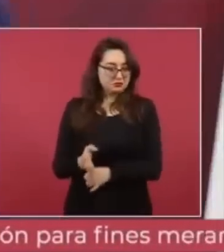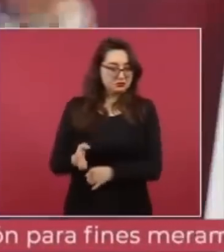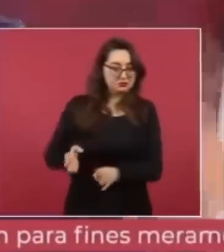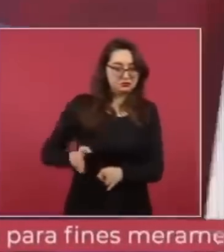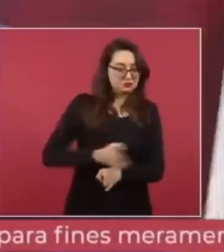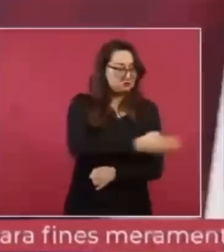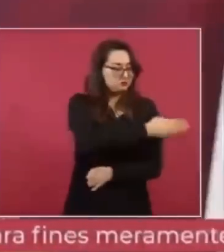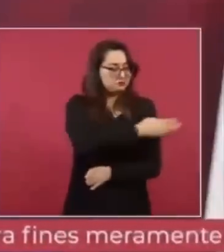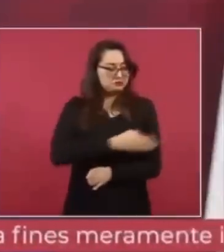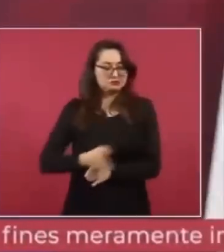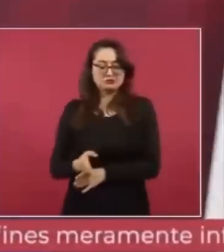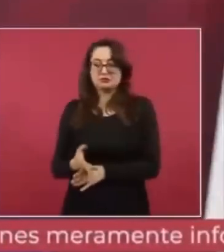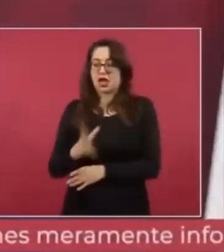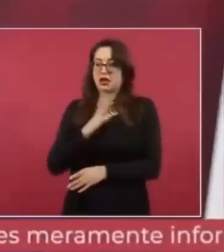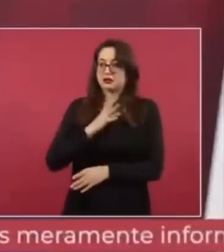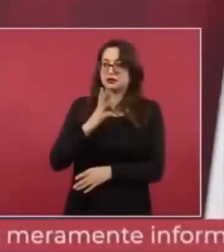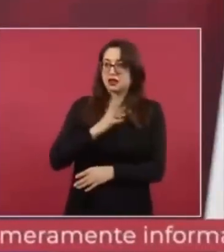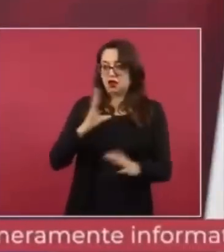ese instituto.